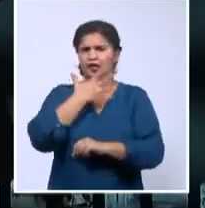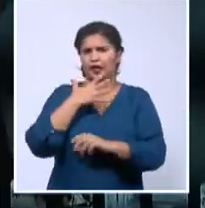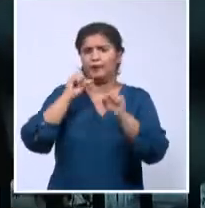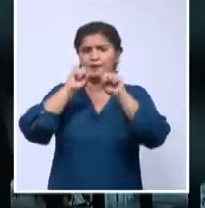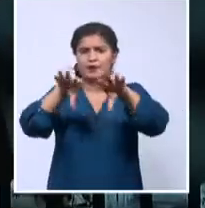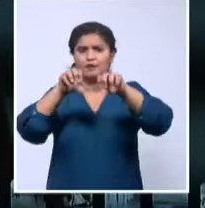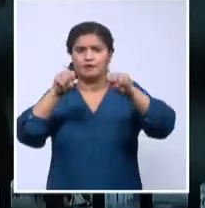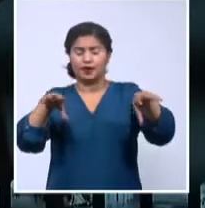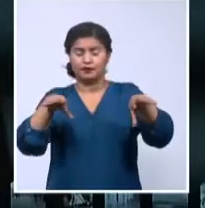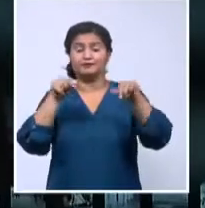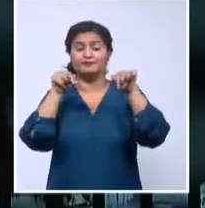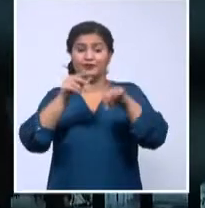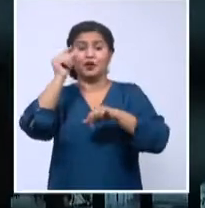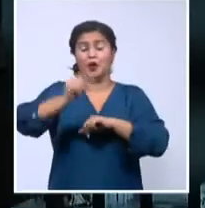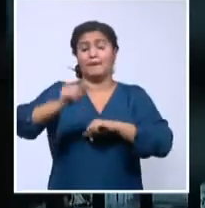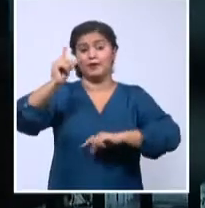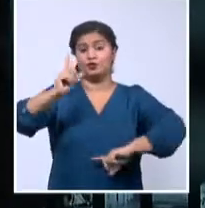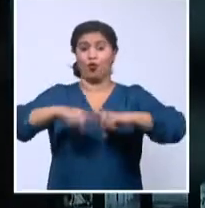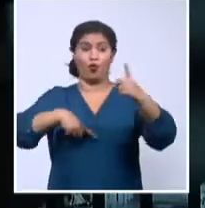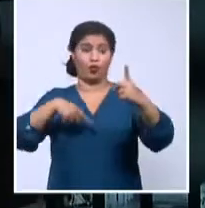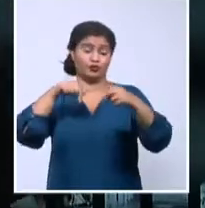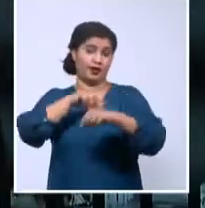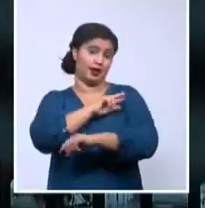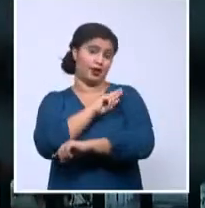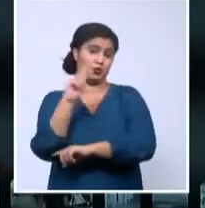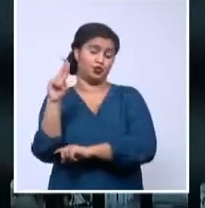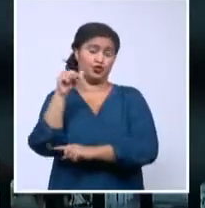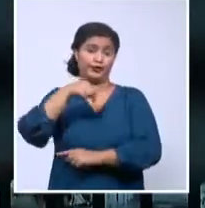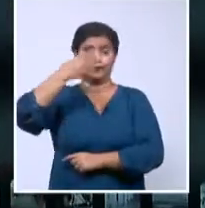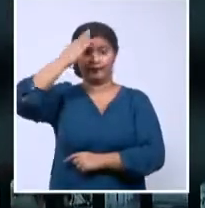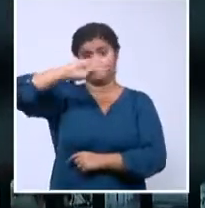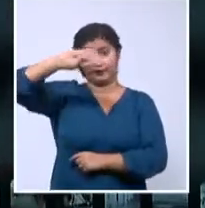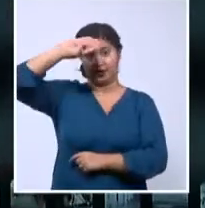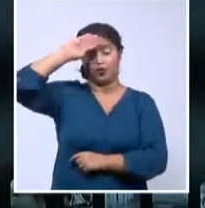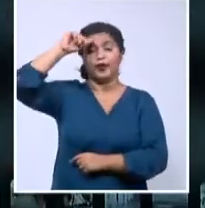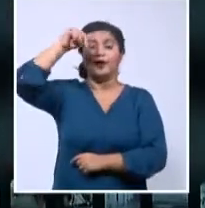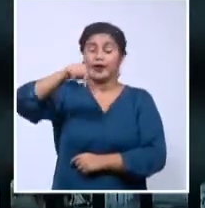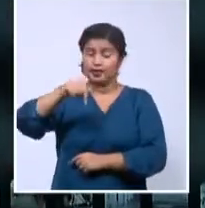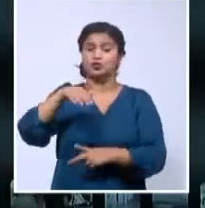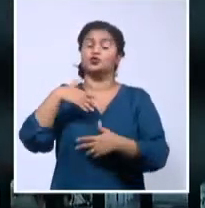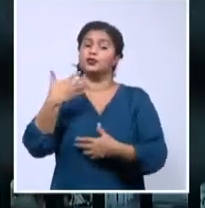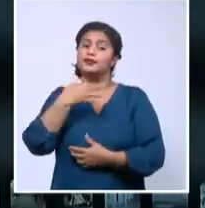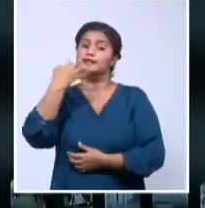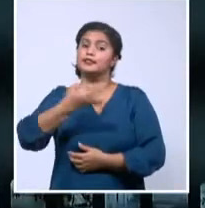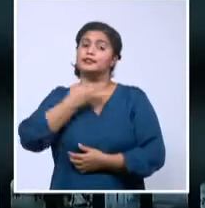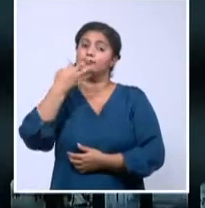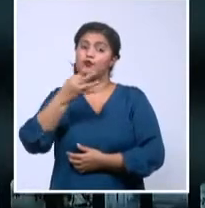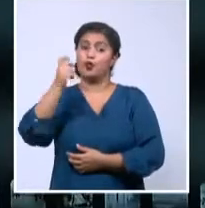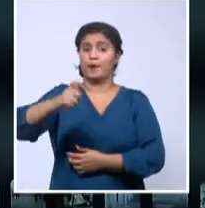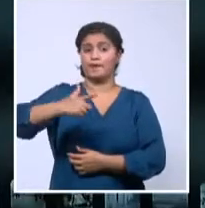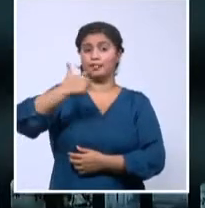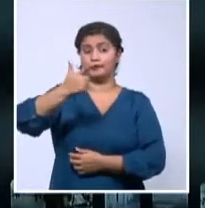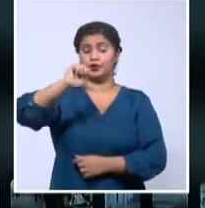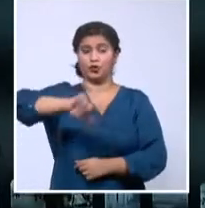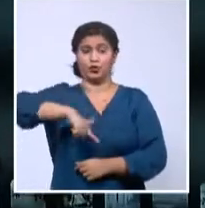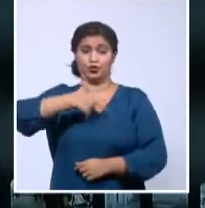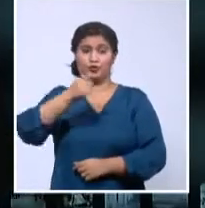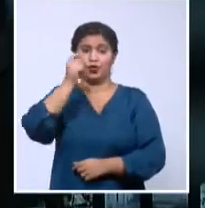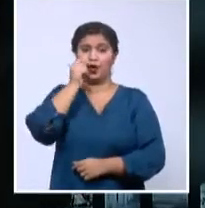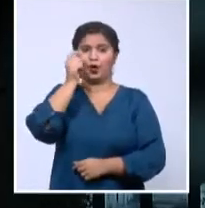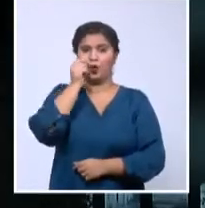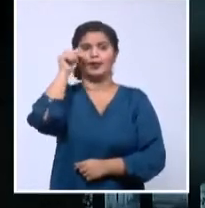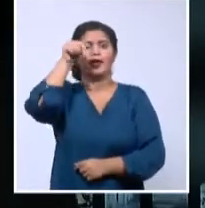otro detalle en cuanto a la precisión y la forma de explicarlo, fue lo que aquí en la televisión dijo el viceministro de Cultura, Fernando Rojas.